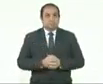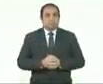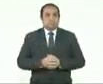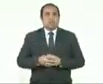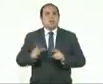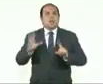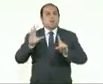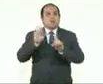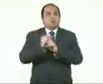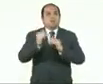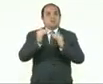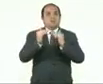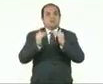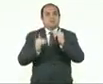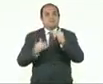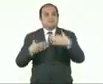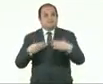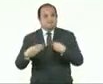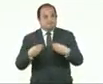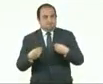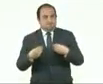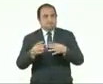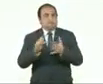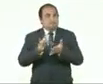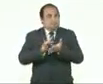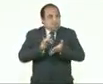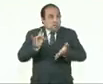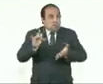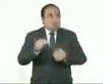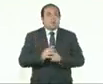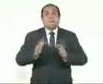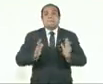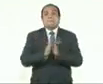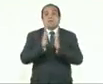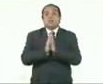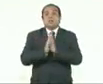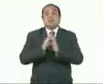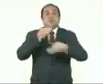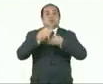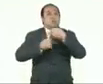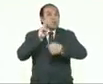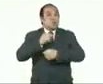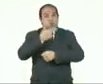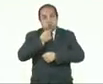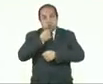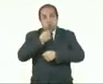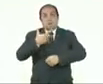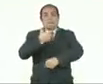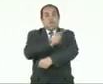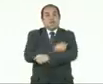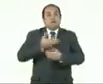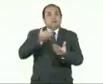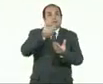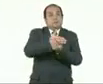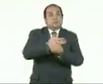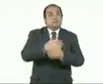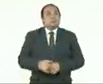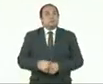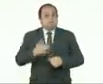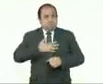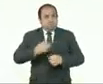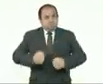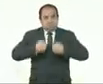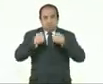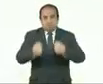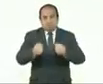hemos logrado disminuir los contagios gracias a la participación de todas y todos en la vacunación, yo estoy segura